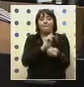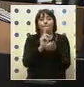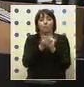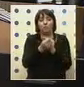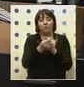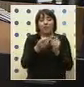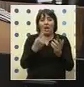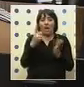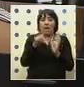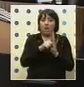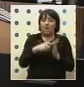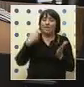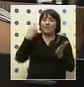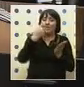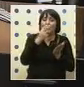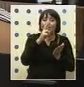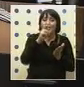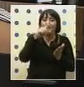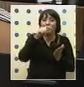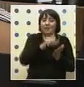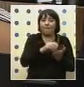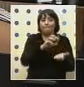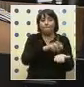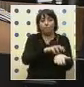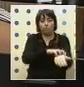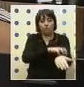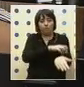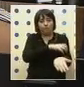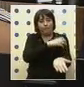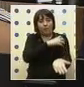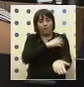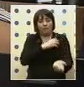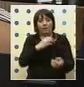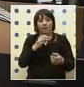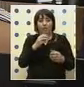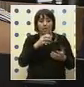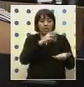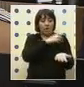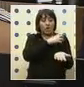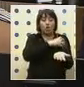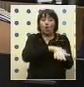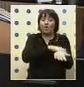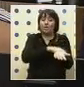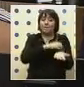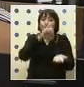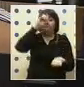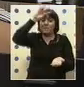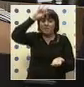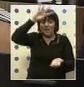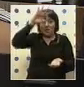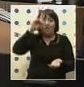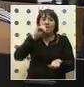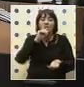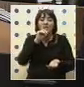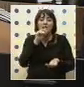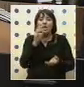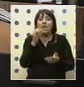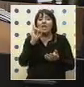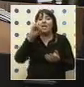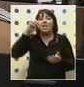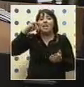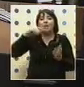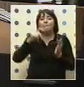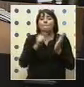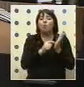municipales para poder aportar desde lo que es la región minera y que tiene que quedar un impuesto